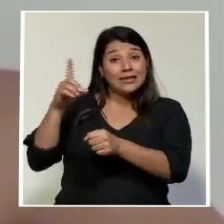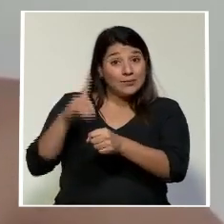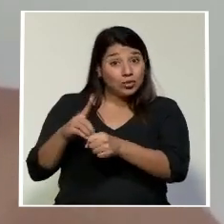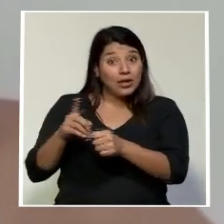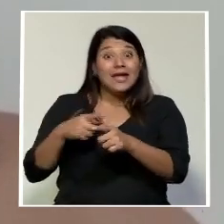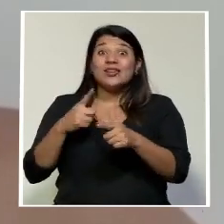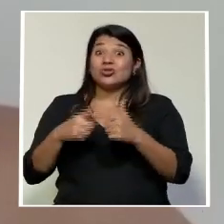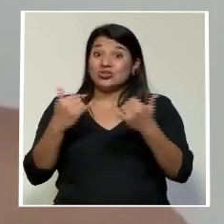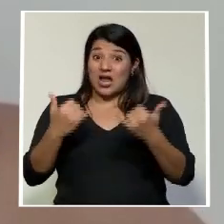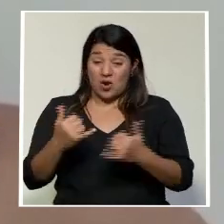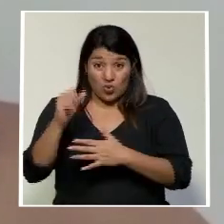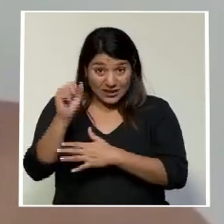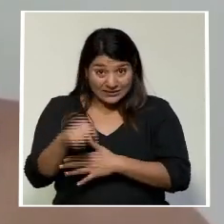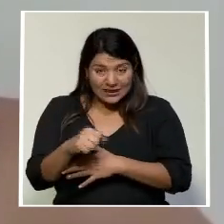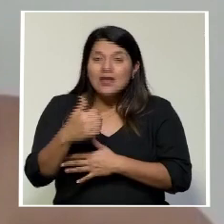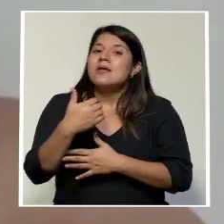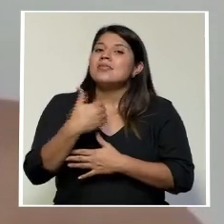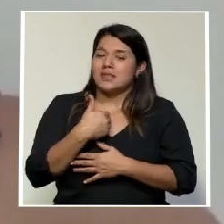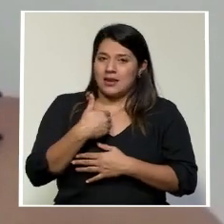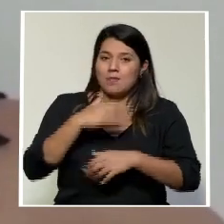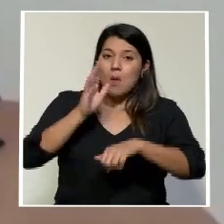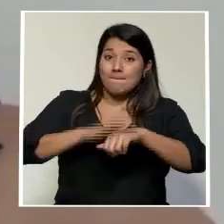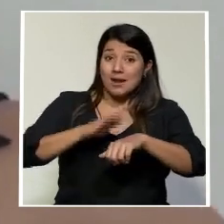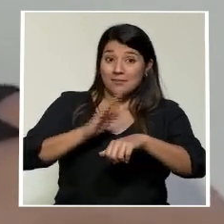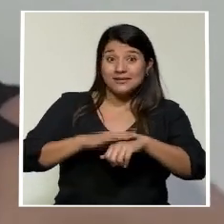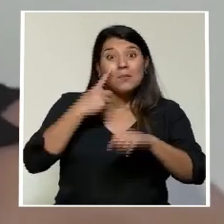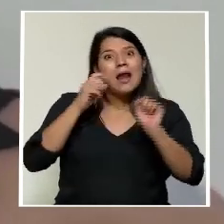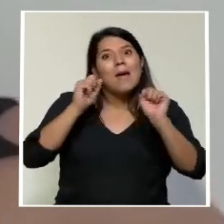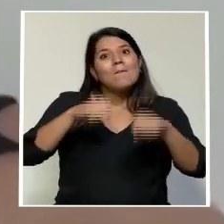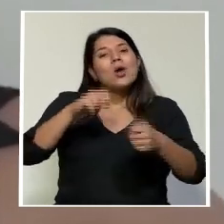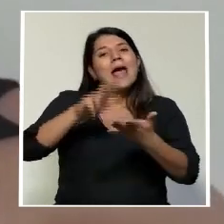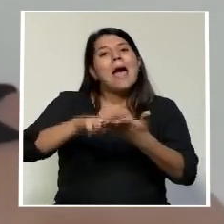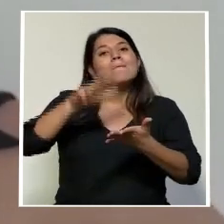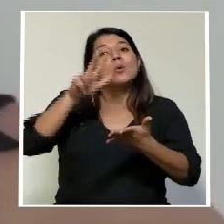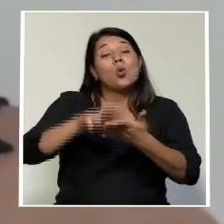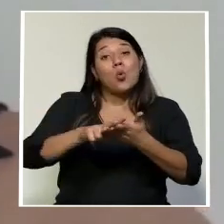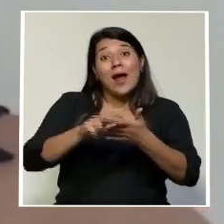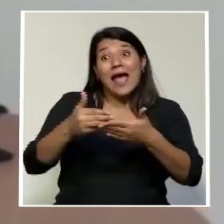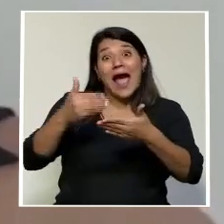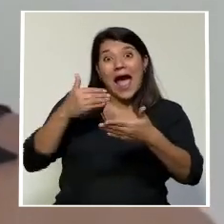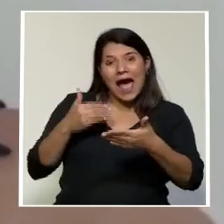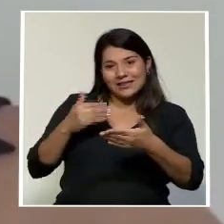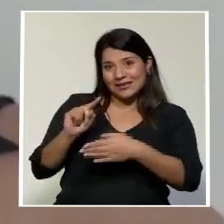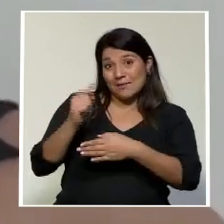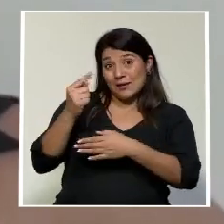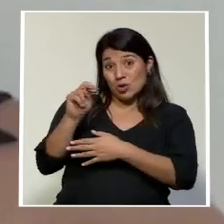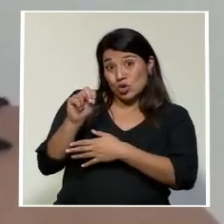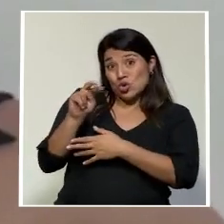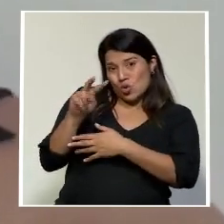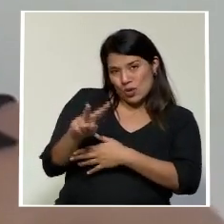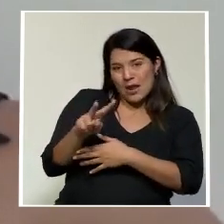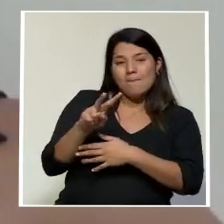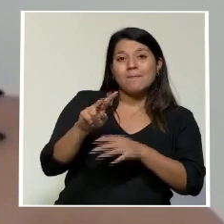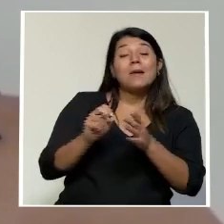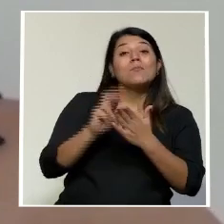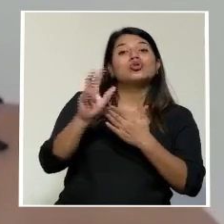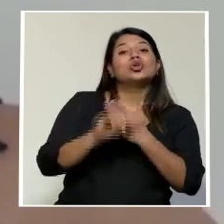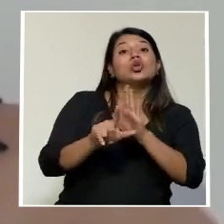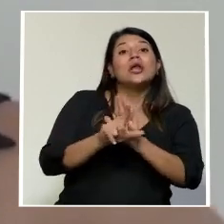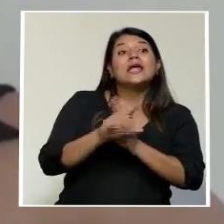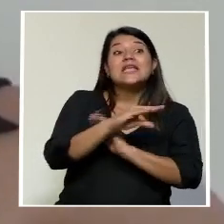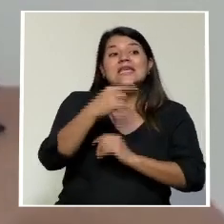ahora sí nos da vía libre para poder en tiempo aprobarlo y así darle a tantos costarricenses la buena noticia